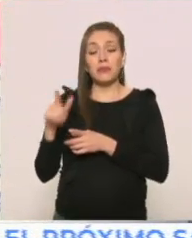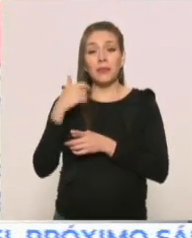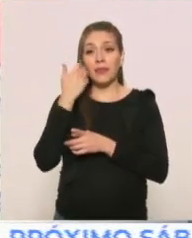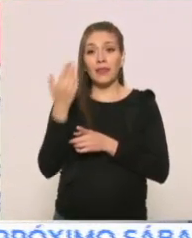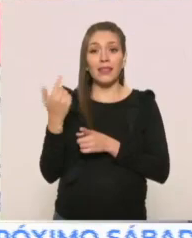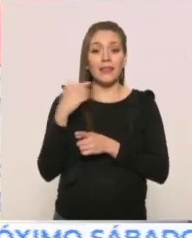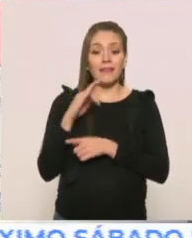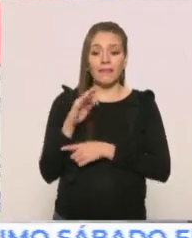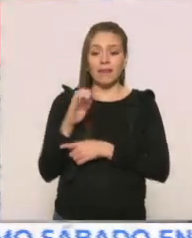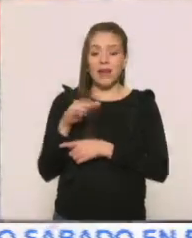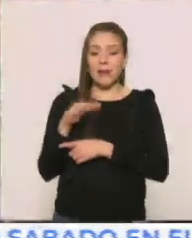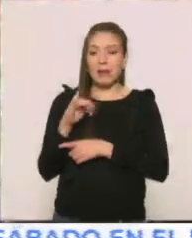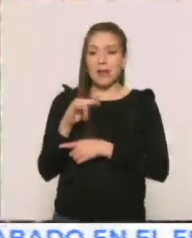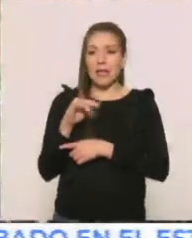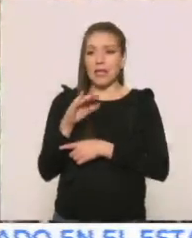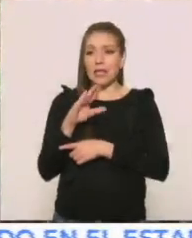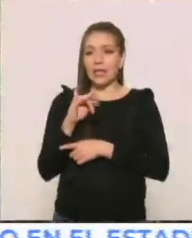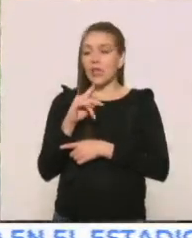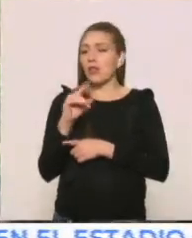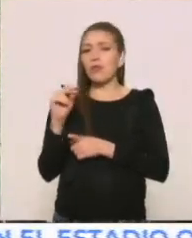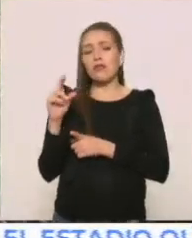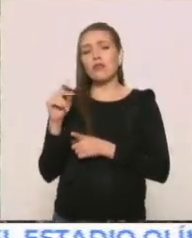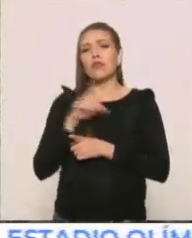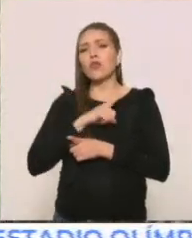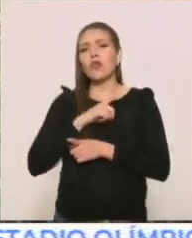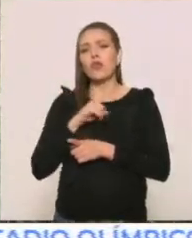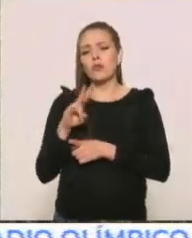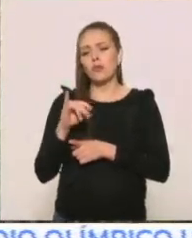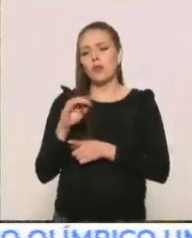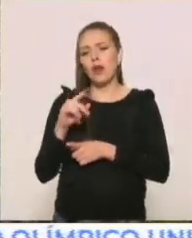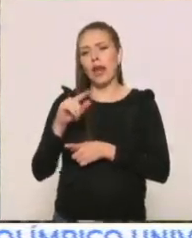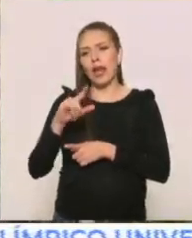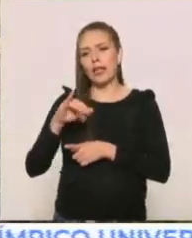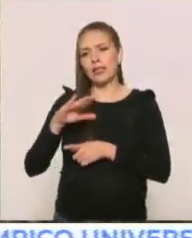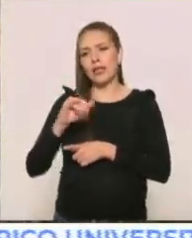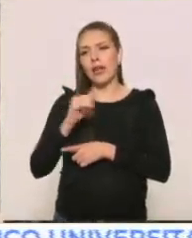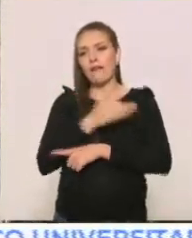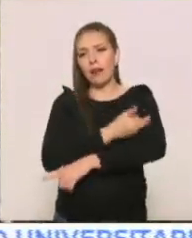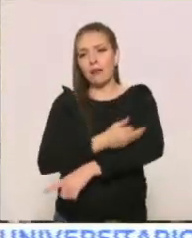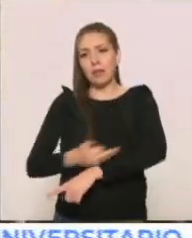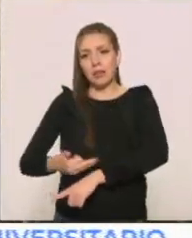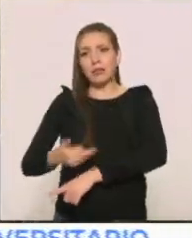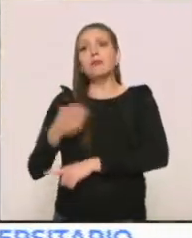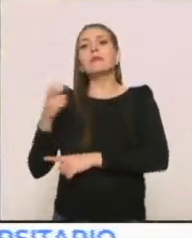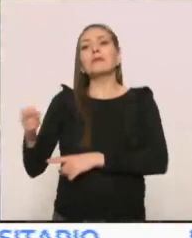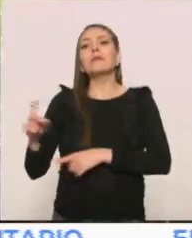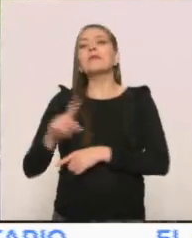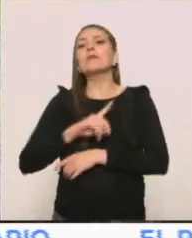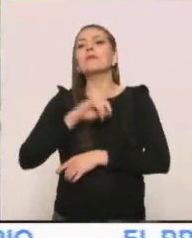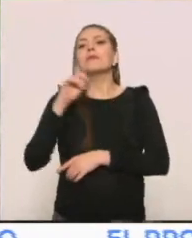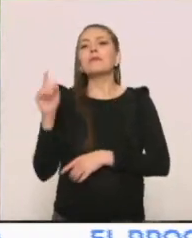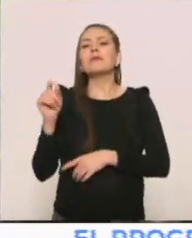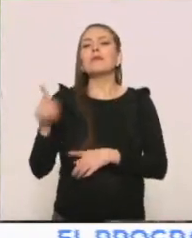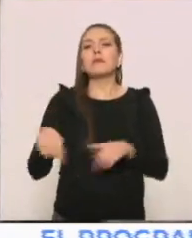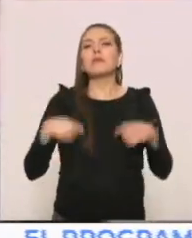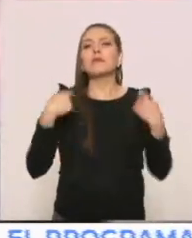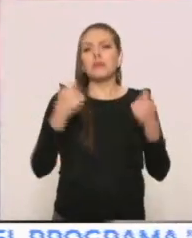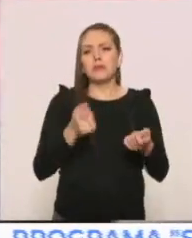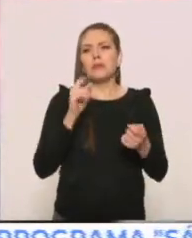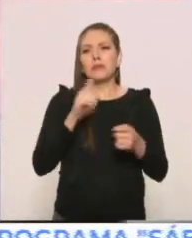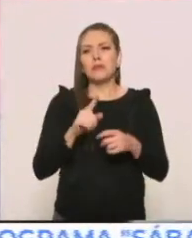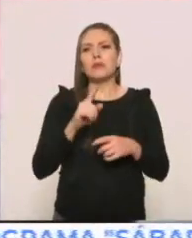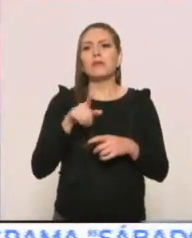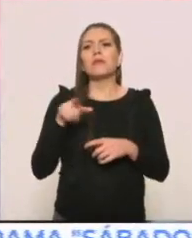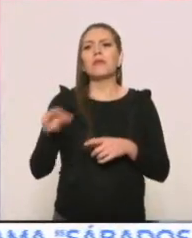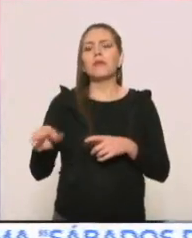Los abogados de Juan Carlos apelaron contra la medida cautelar de prisión preventiva, la cual fue concedida por un magistrado y